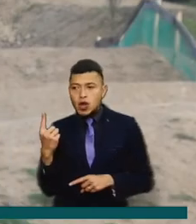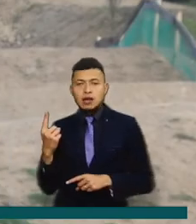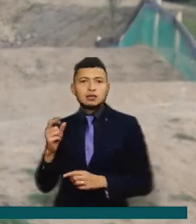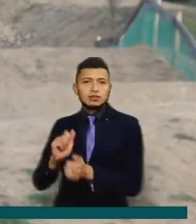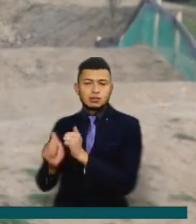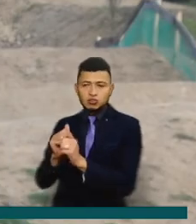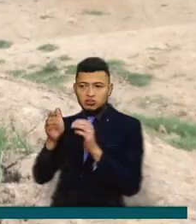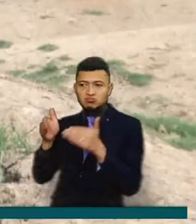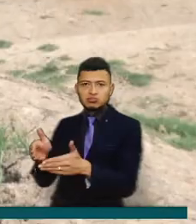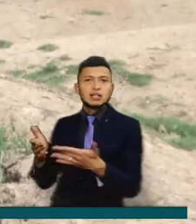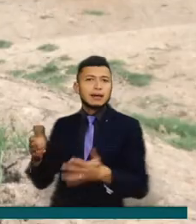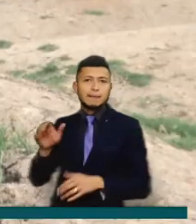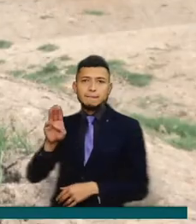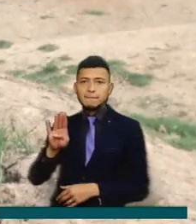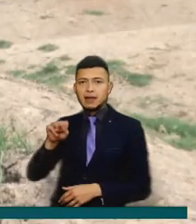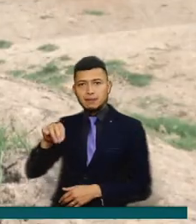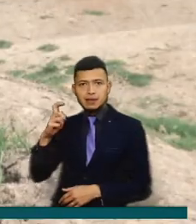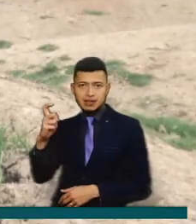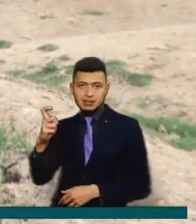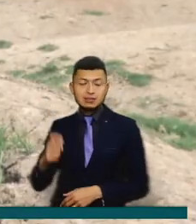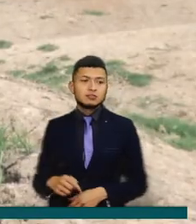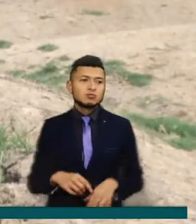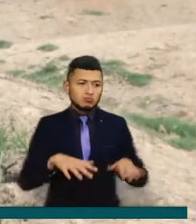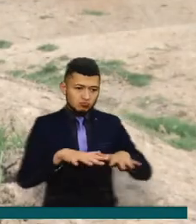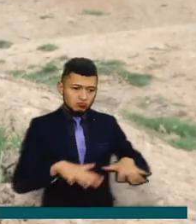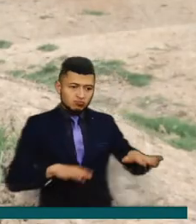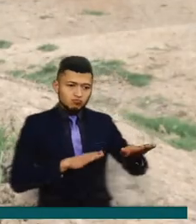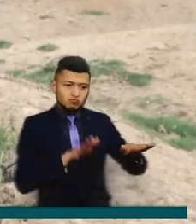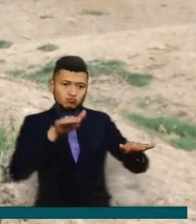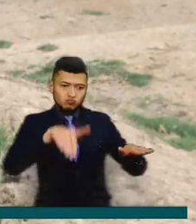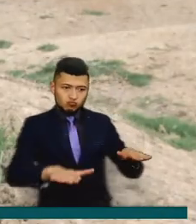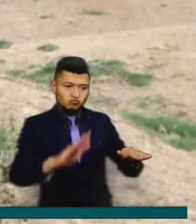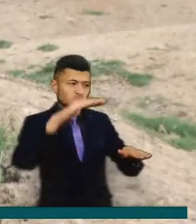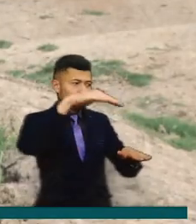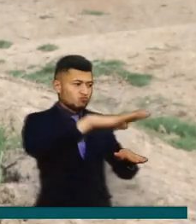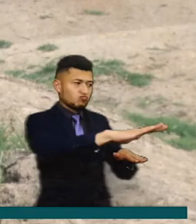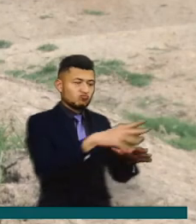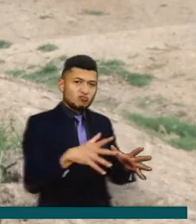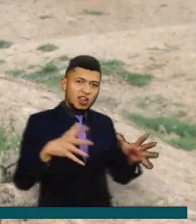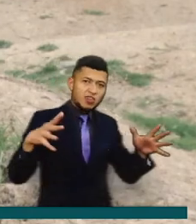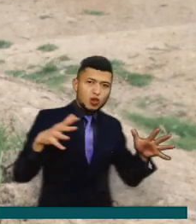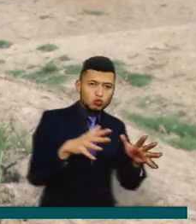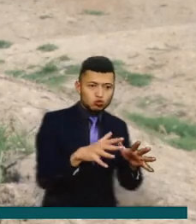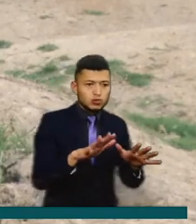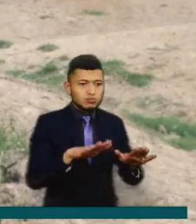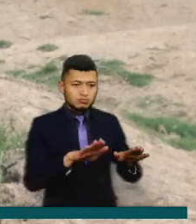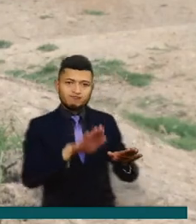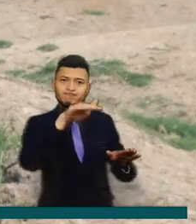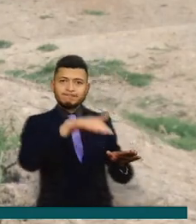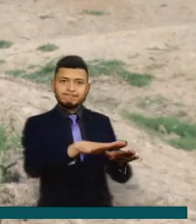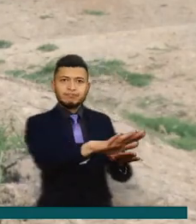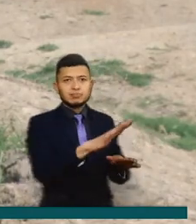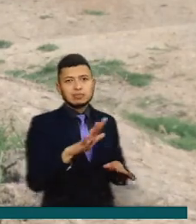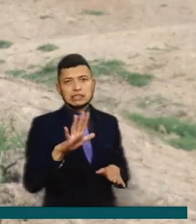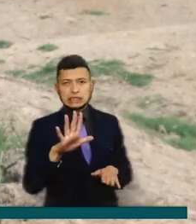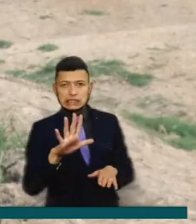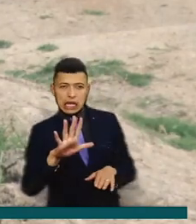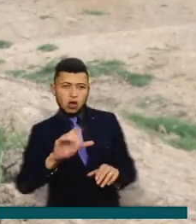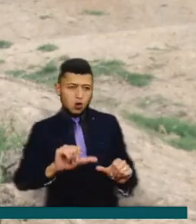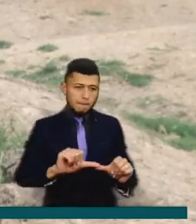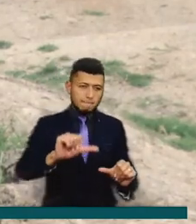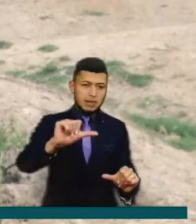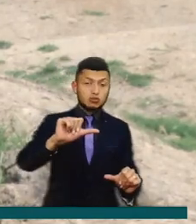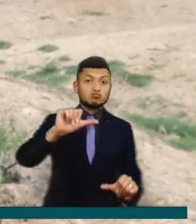es el BMX. Se desarrolla en una pista con obstáculos de diferentes dimensiones, entre 5 a 14